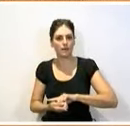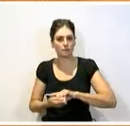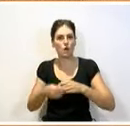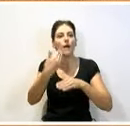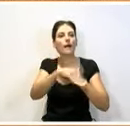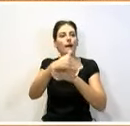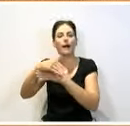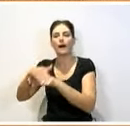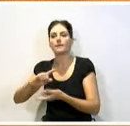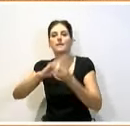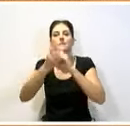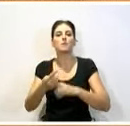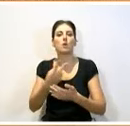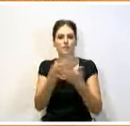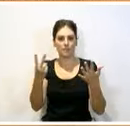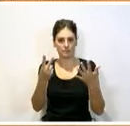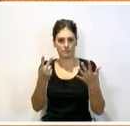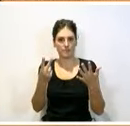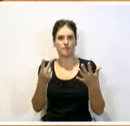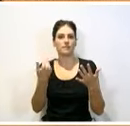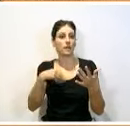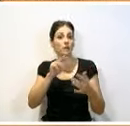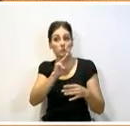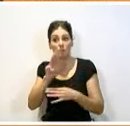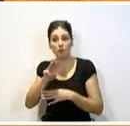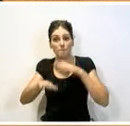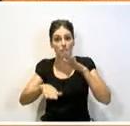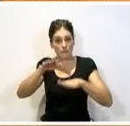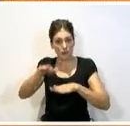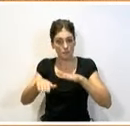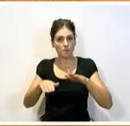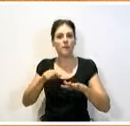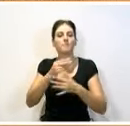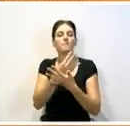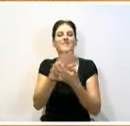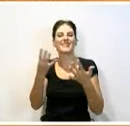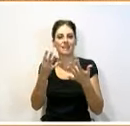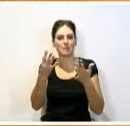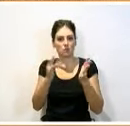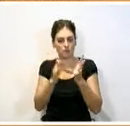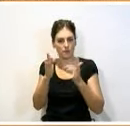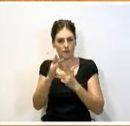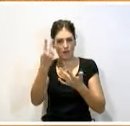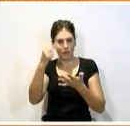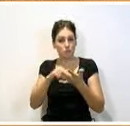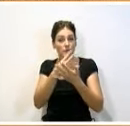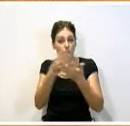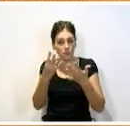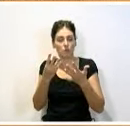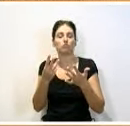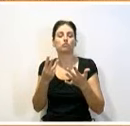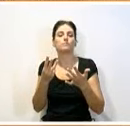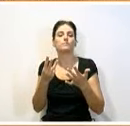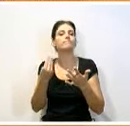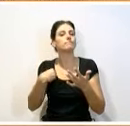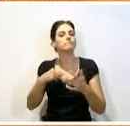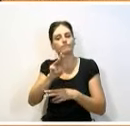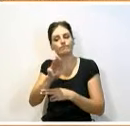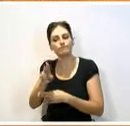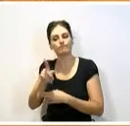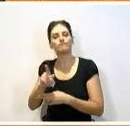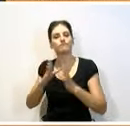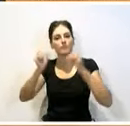Logroño. Alcaldía del Partido Popular, pasos que se dan. 19/4 del año 2018, Gobierno del Partido Popular. El Parlamento de La Rioja aprueba